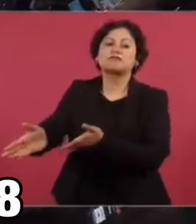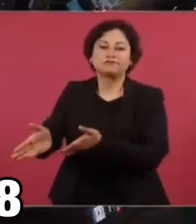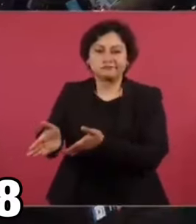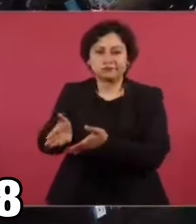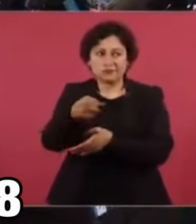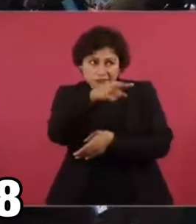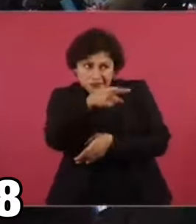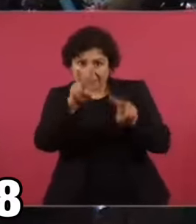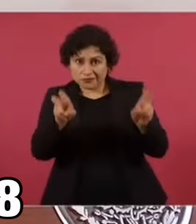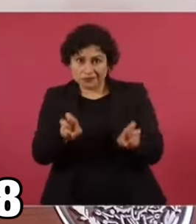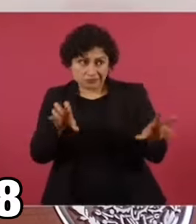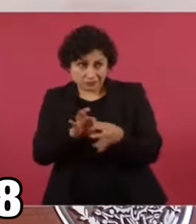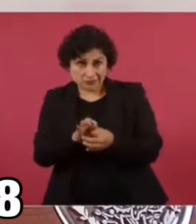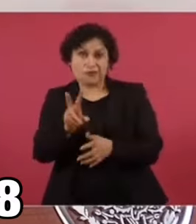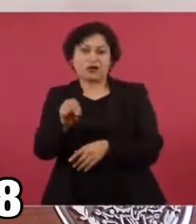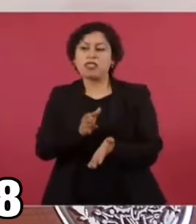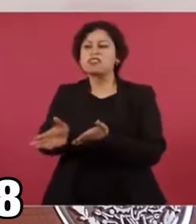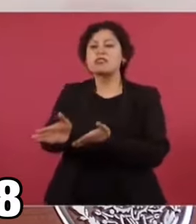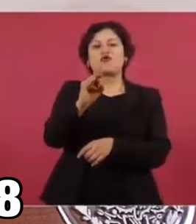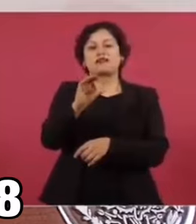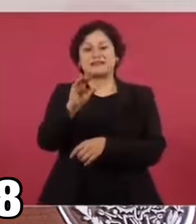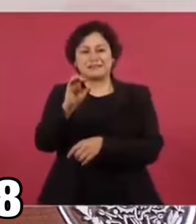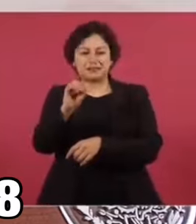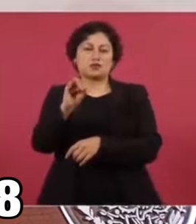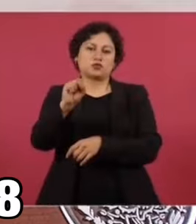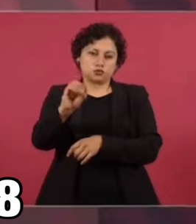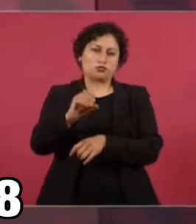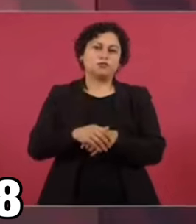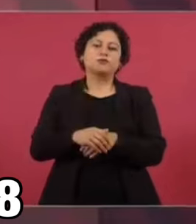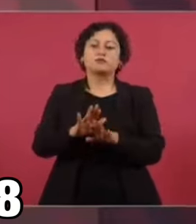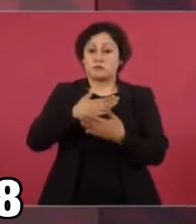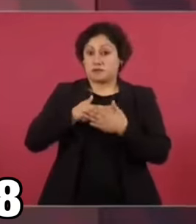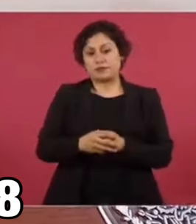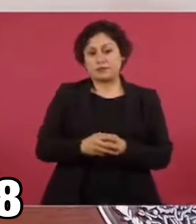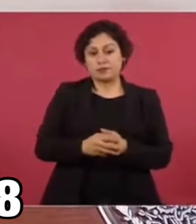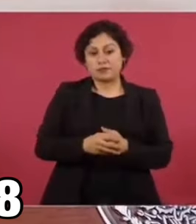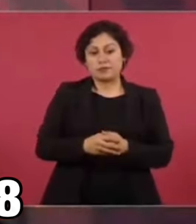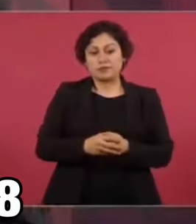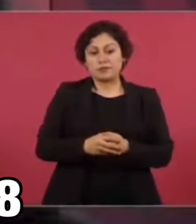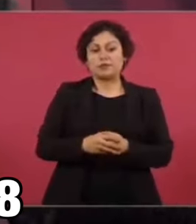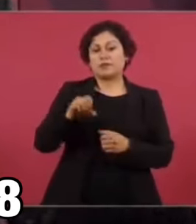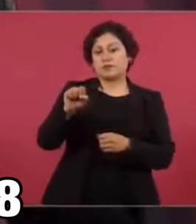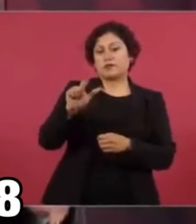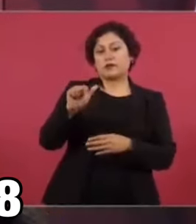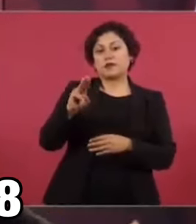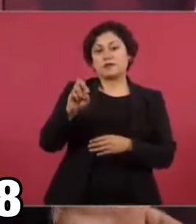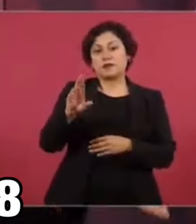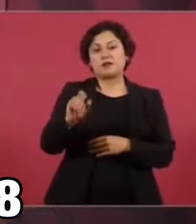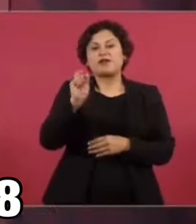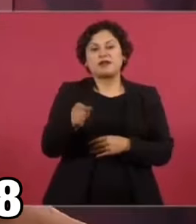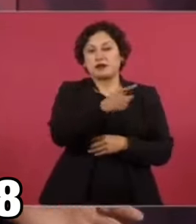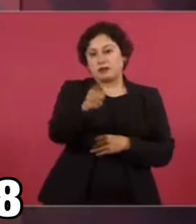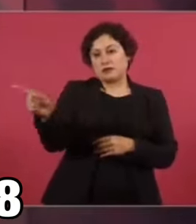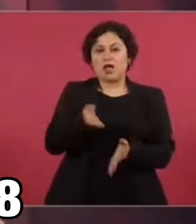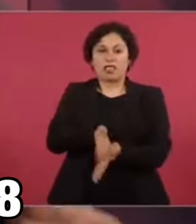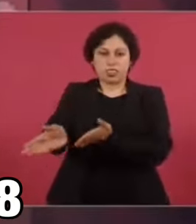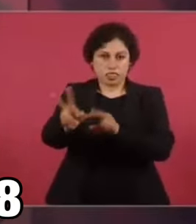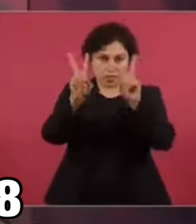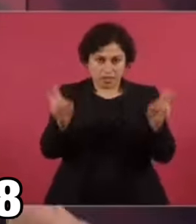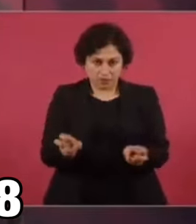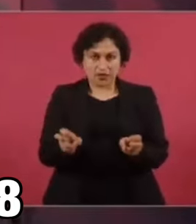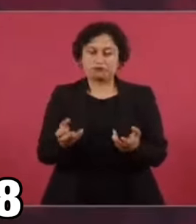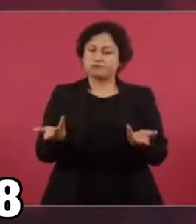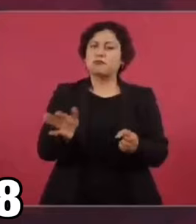tema. Por eso se habla de oficial y de oficioso. En mi tierra, el oficioso es el salamero. Entonces, se metieron de salameros